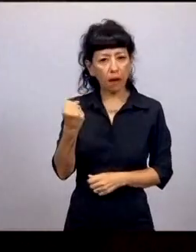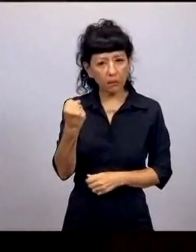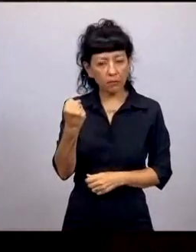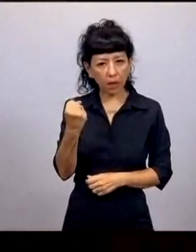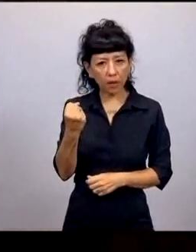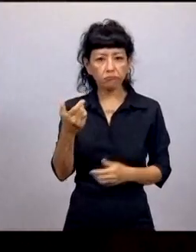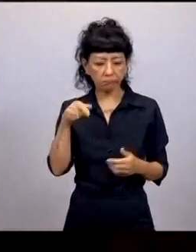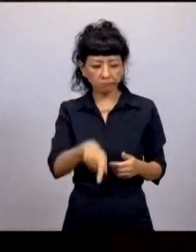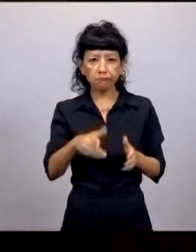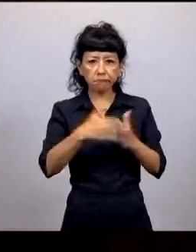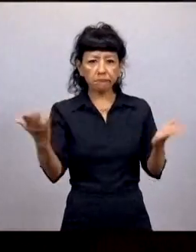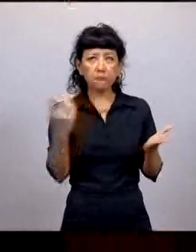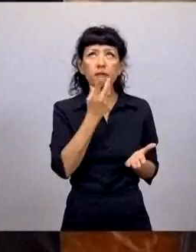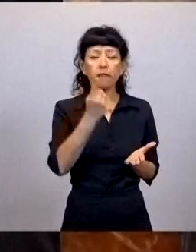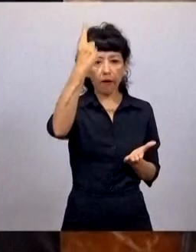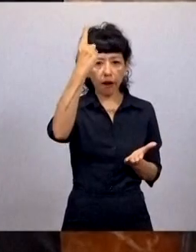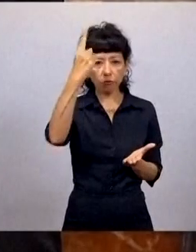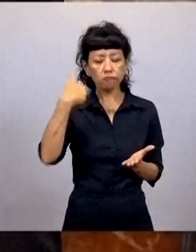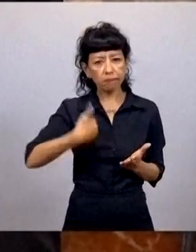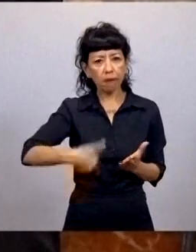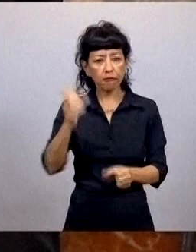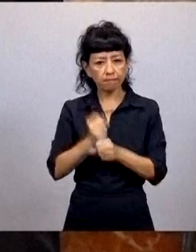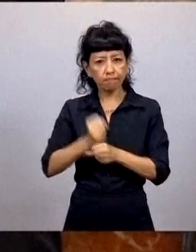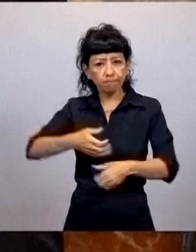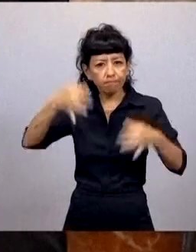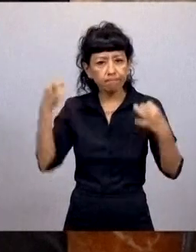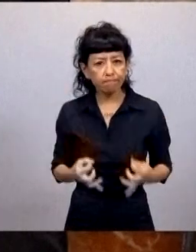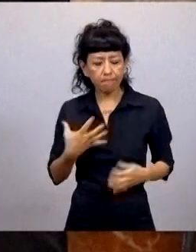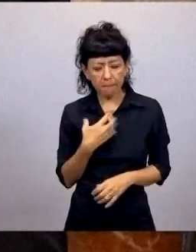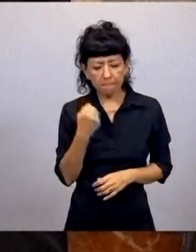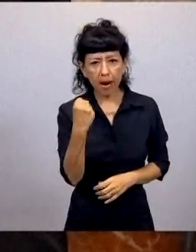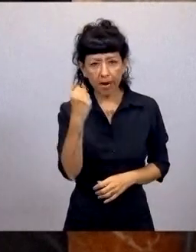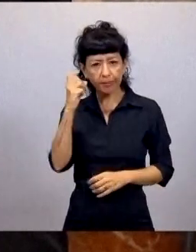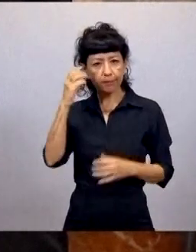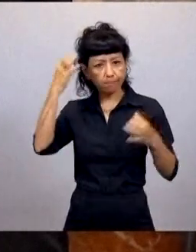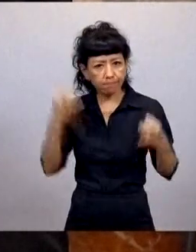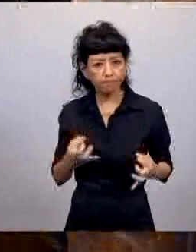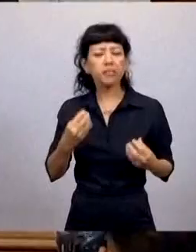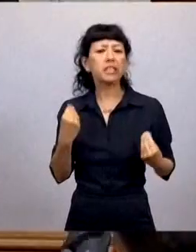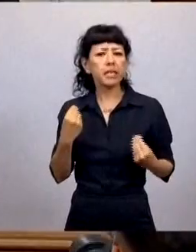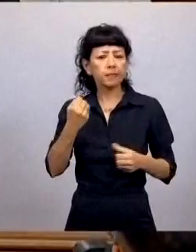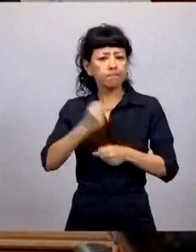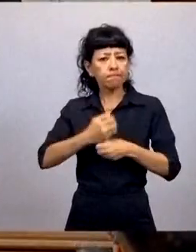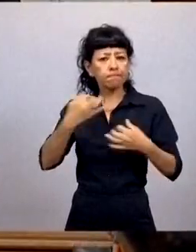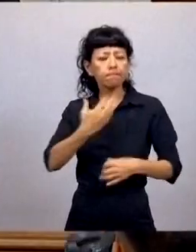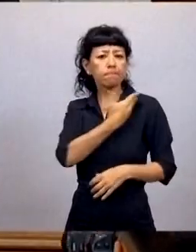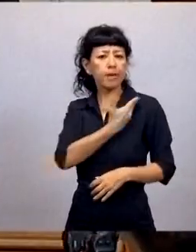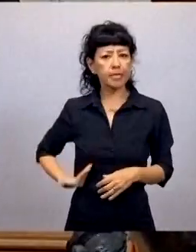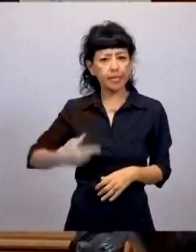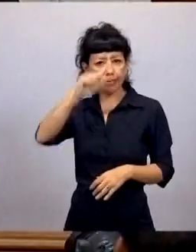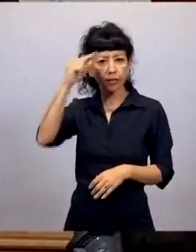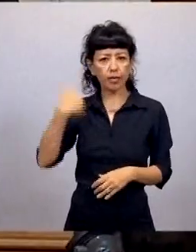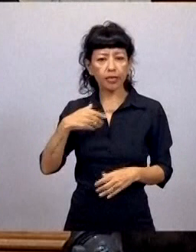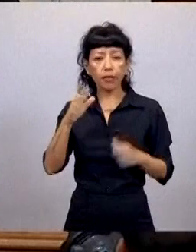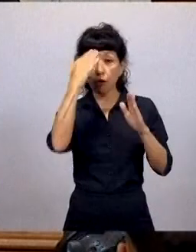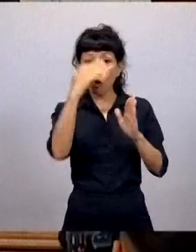estos santos evangelios, desempeñar con lealtad y patriotismo el cargo de presidente de la Nación Argentina y observar y